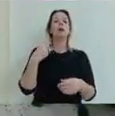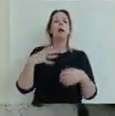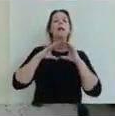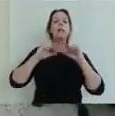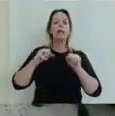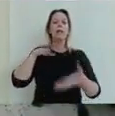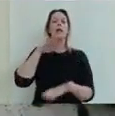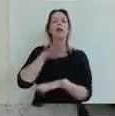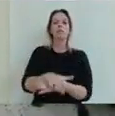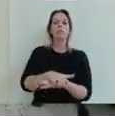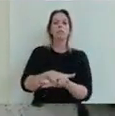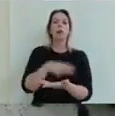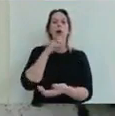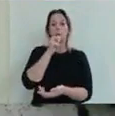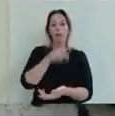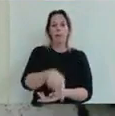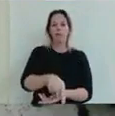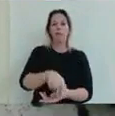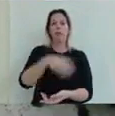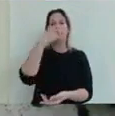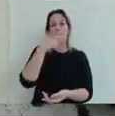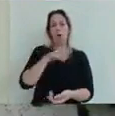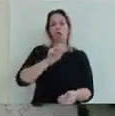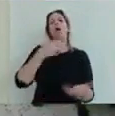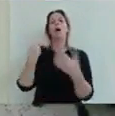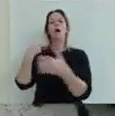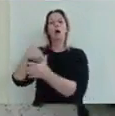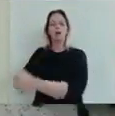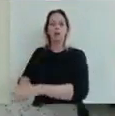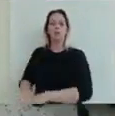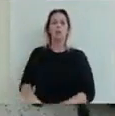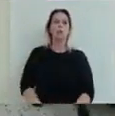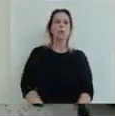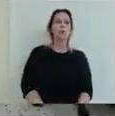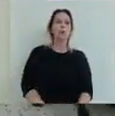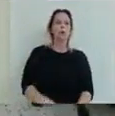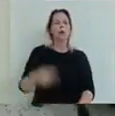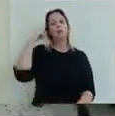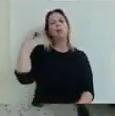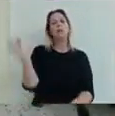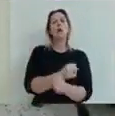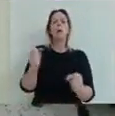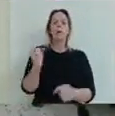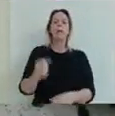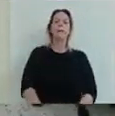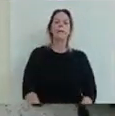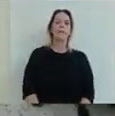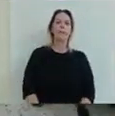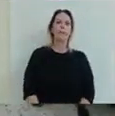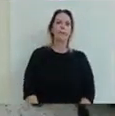Pongo a consideración la moción de la concejal Miño, aprobado por unanimidad.